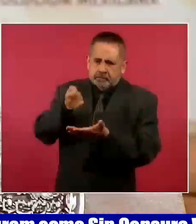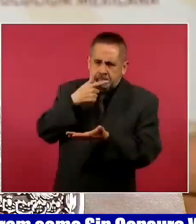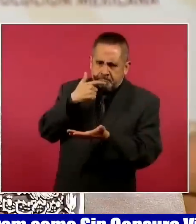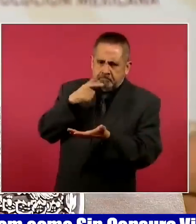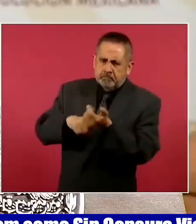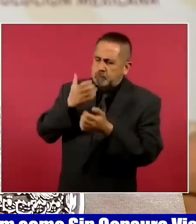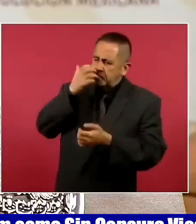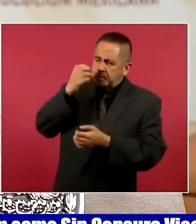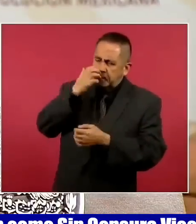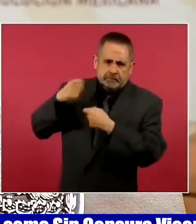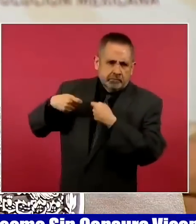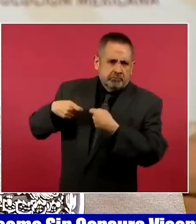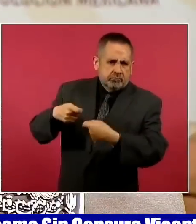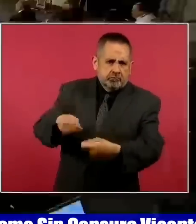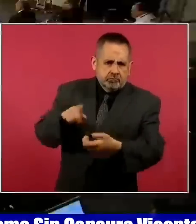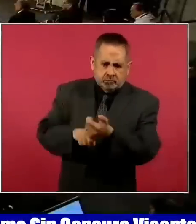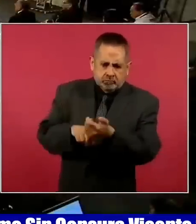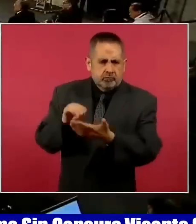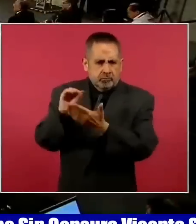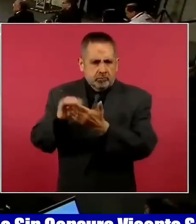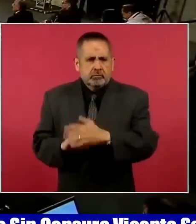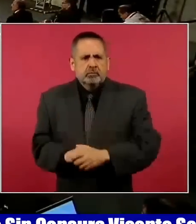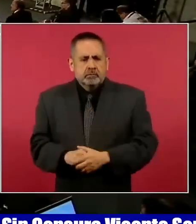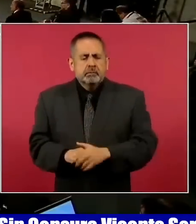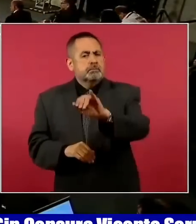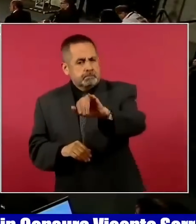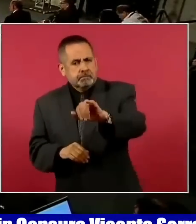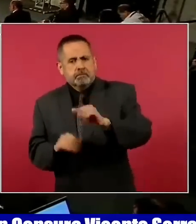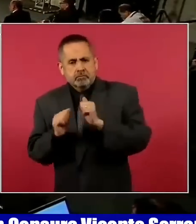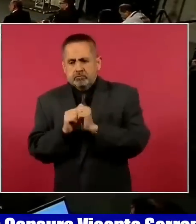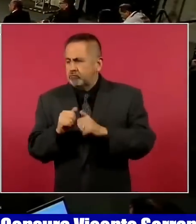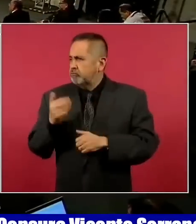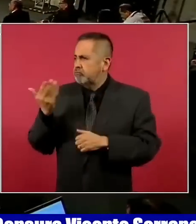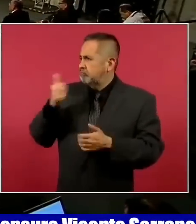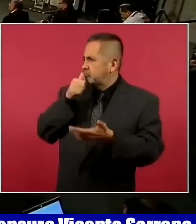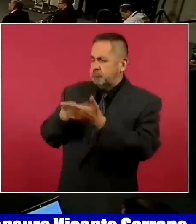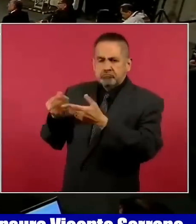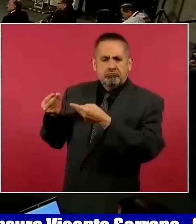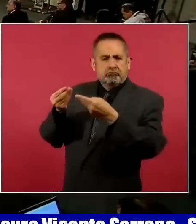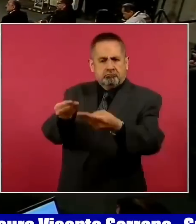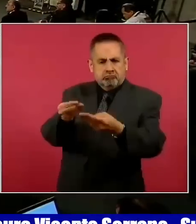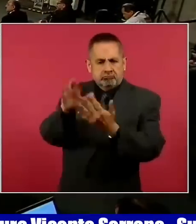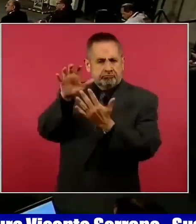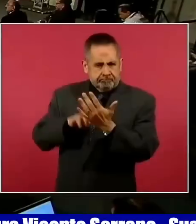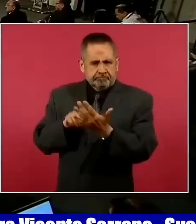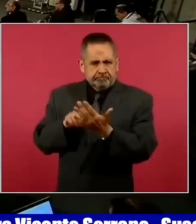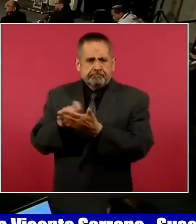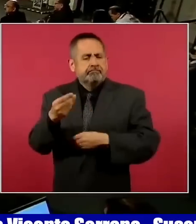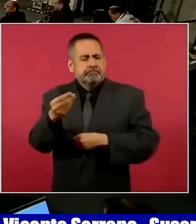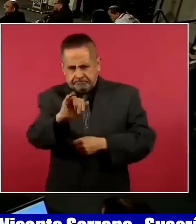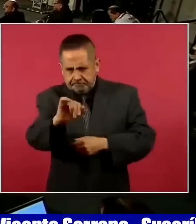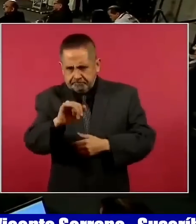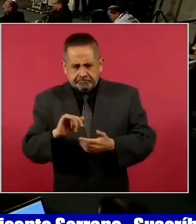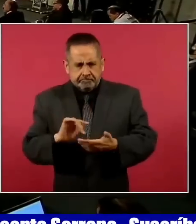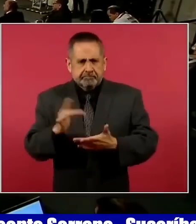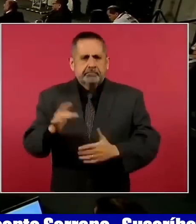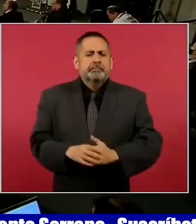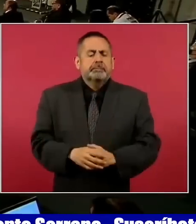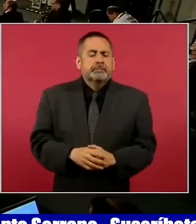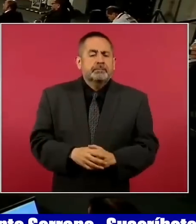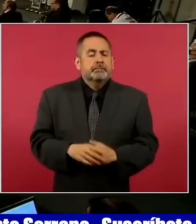que eso a los del Reforma les molesta muchísimo. Ya para cerrar, le dijo a Erika Hernández de